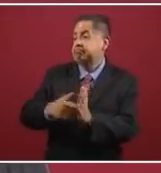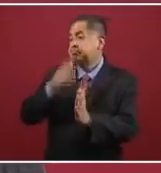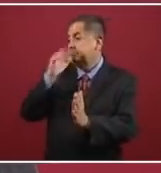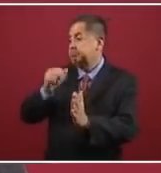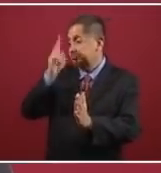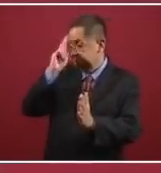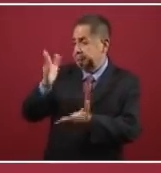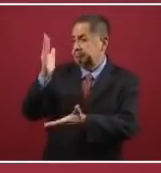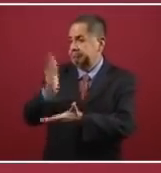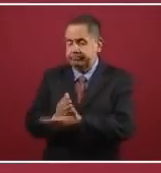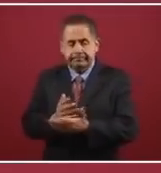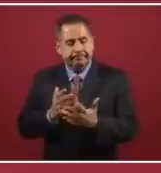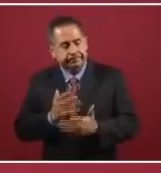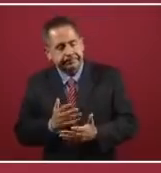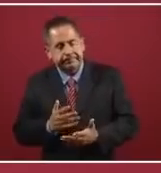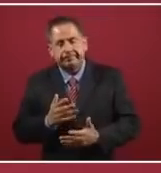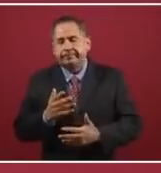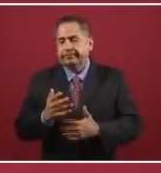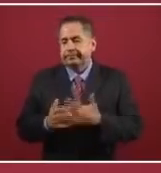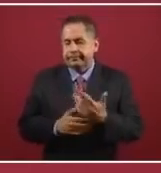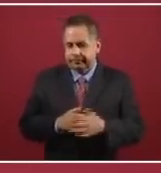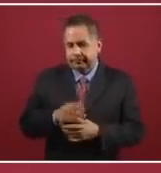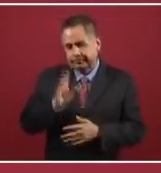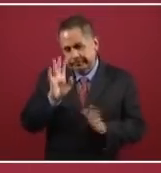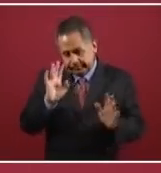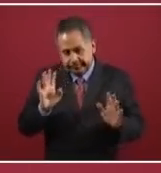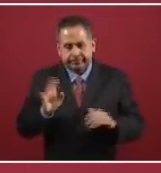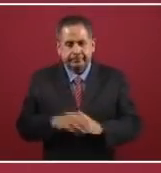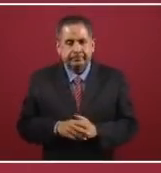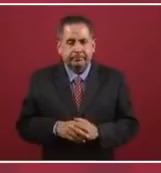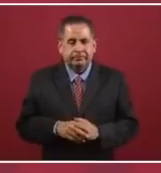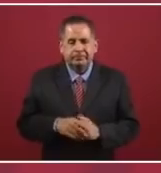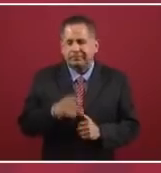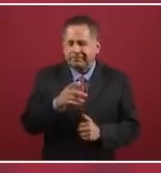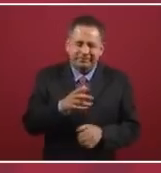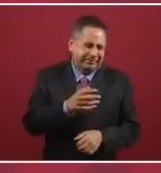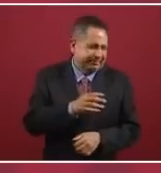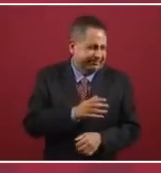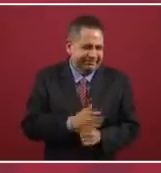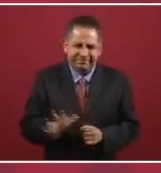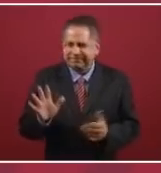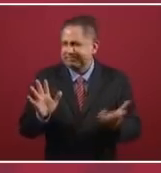para que no se vaya a malinterpretar. Pero es increíble,